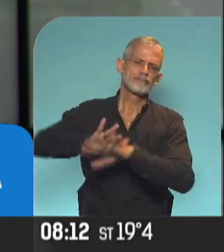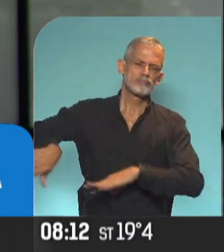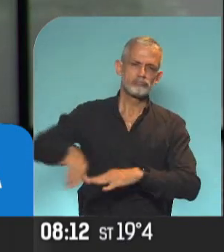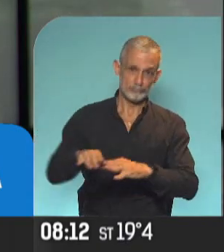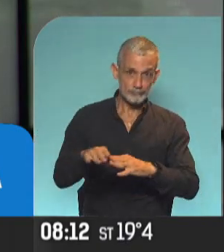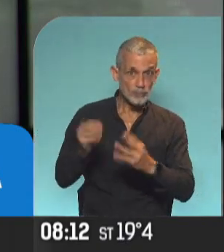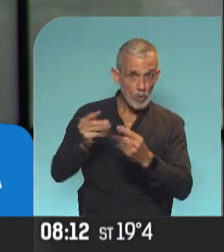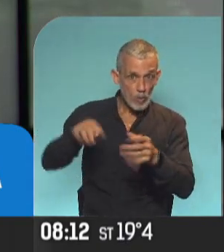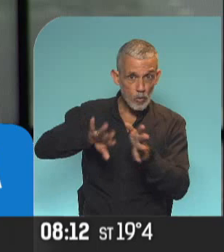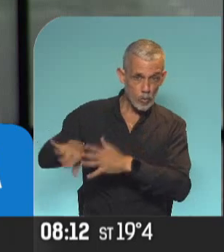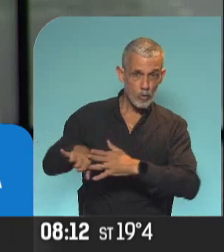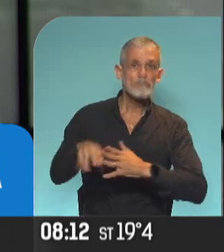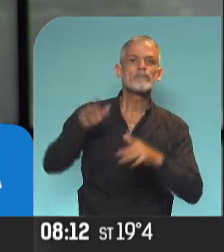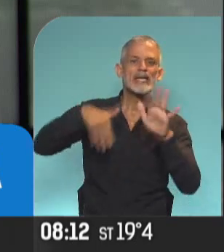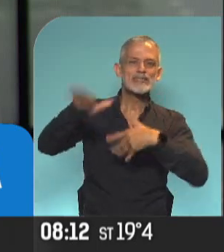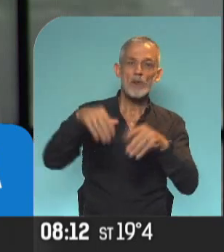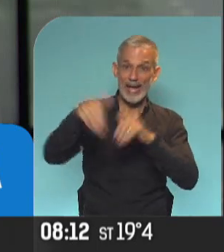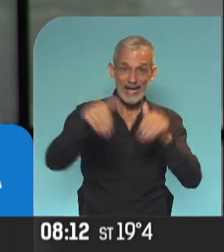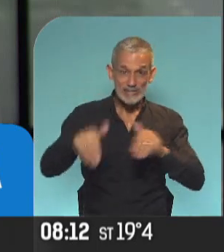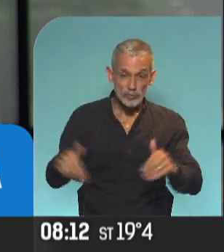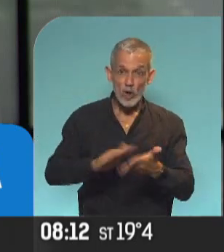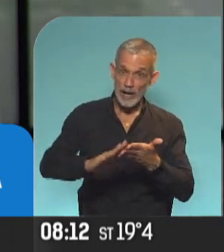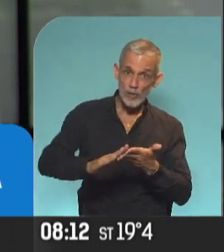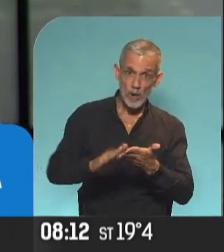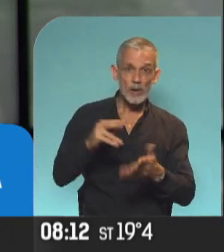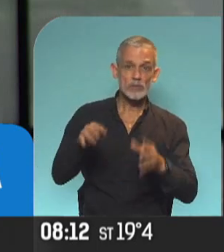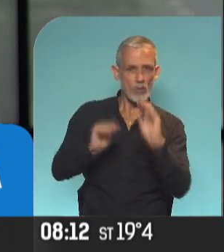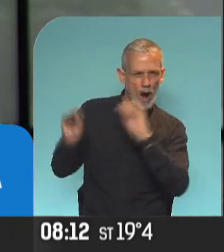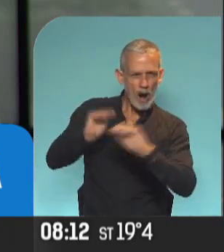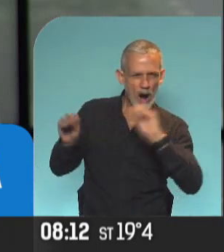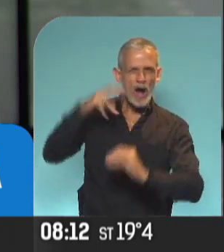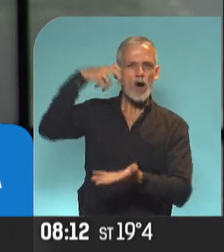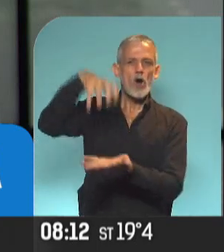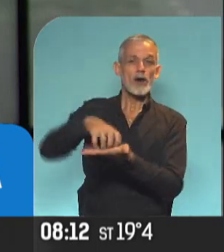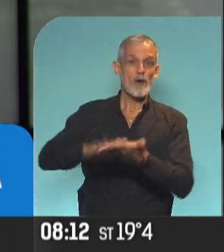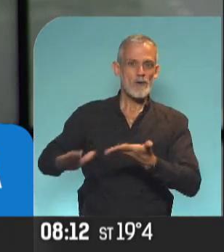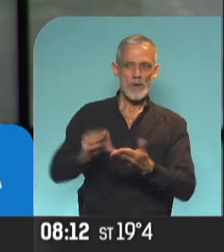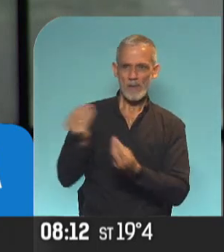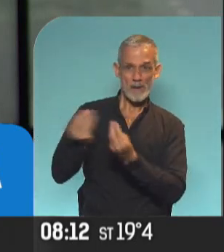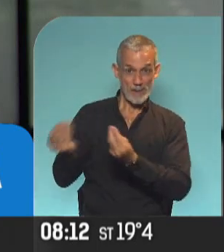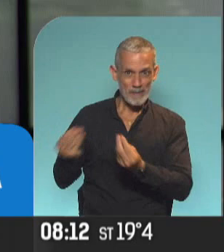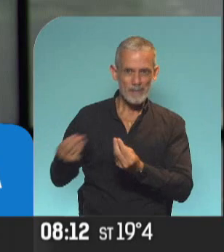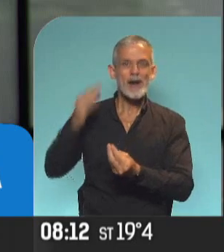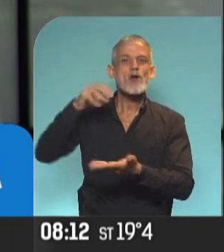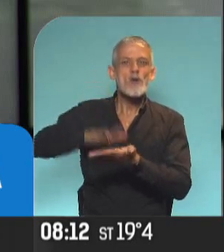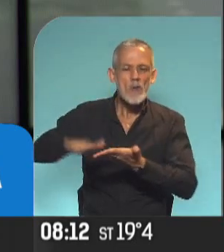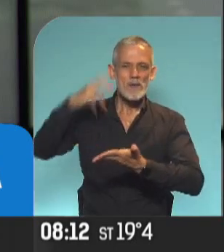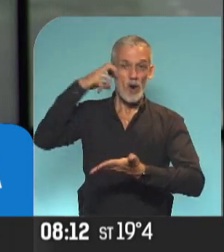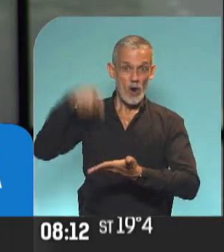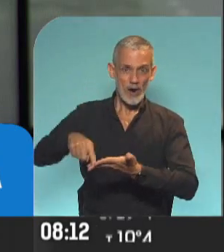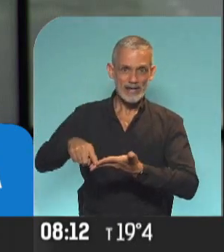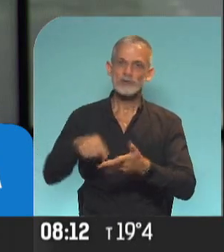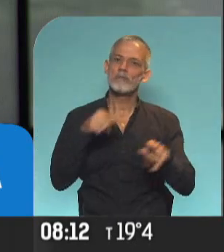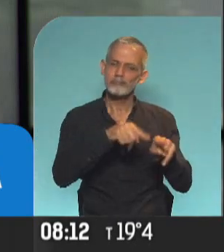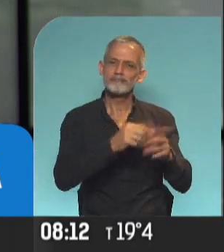se disolvió el Parlamento, se convocaron elecciones. Hubo un nuevo Congreso que asumió en marzo y fue este nuevo Congreso el que destituyó